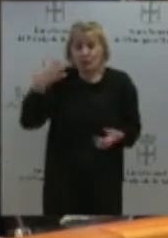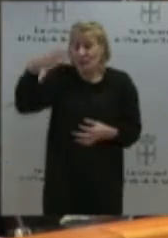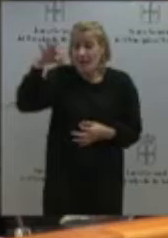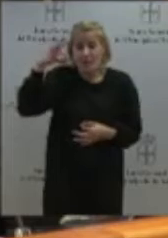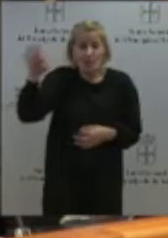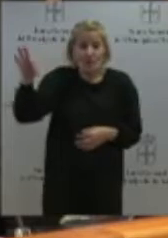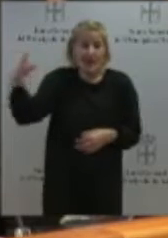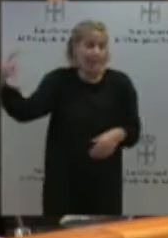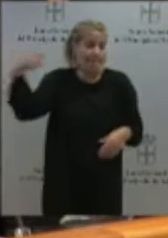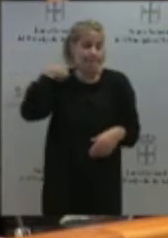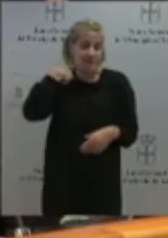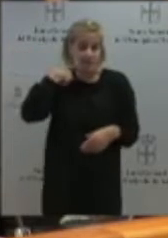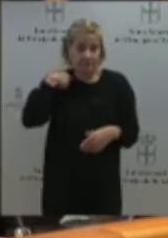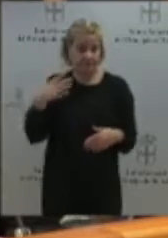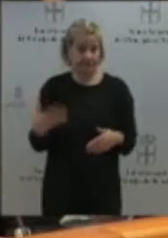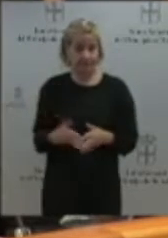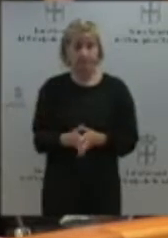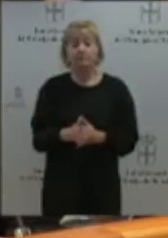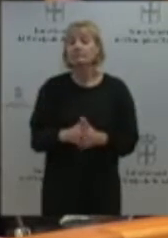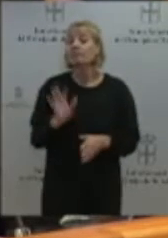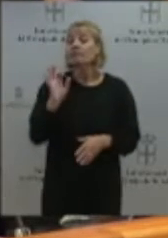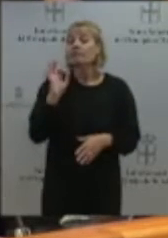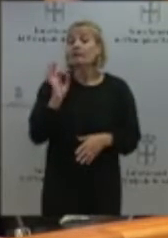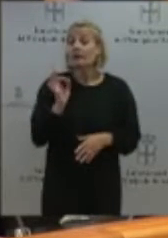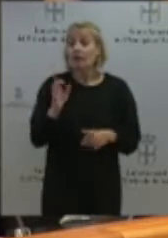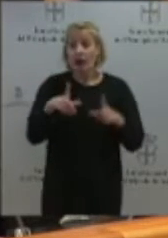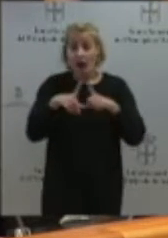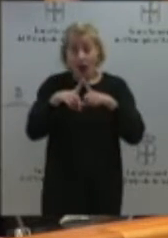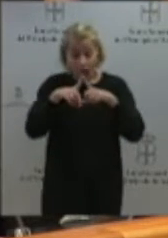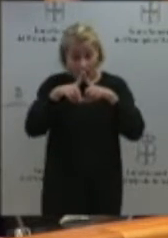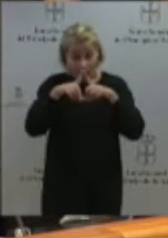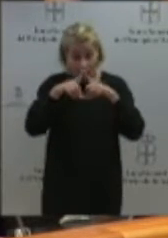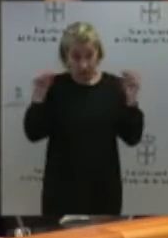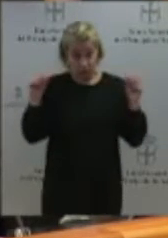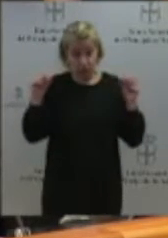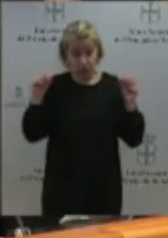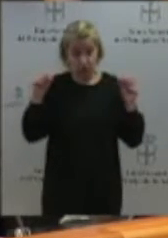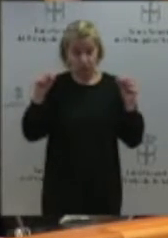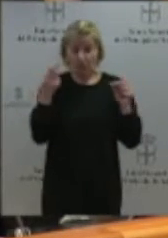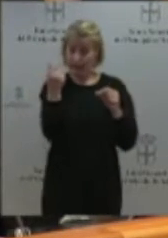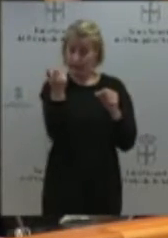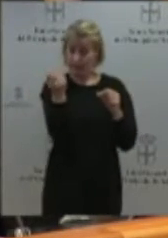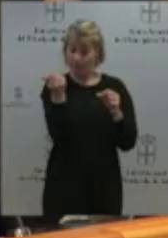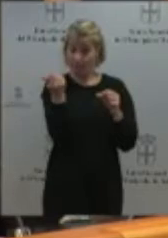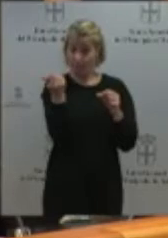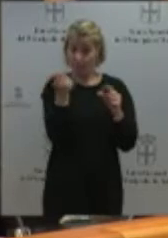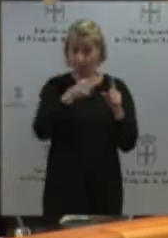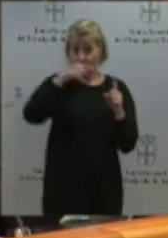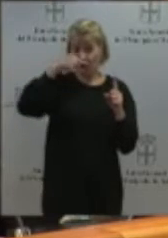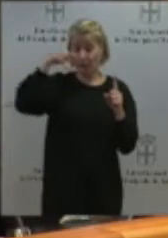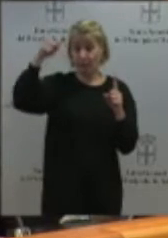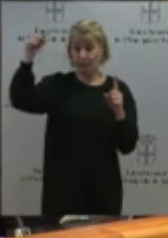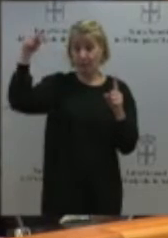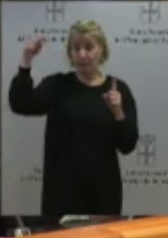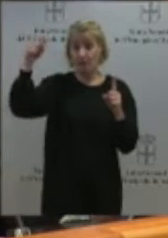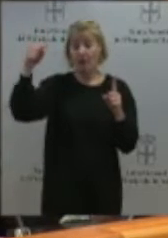cuando eliminamos el efecto de la variación de precios, digamos, del incremento de los precios, ha reducido el gasto real en educación en un 6,95% desde el